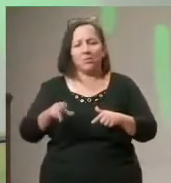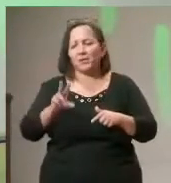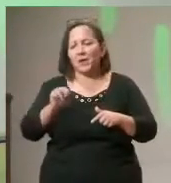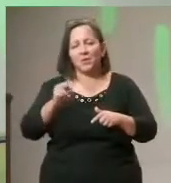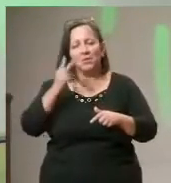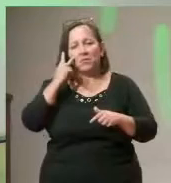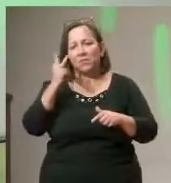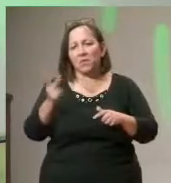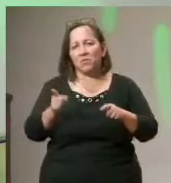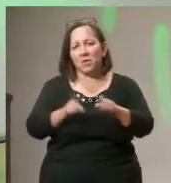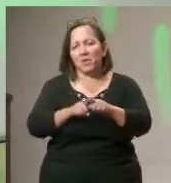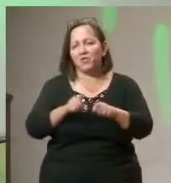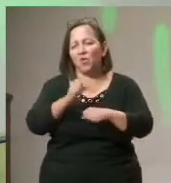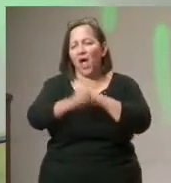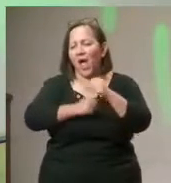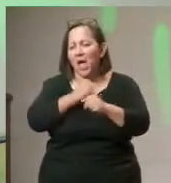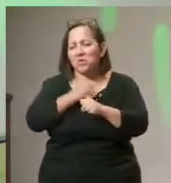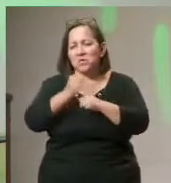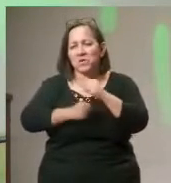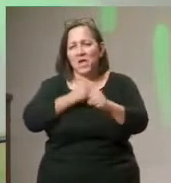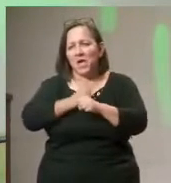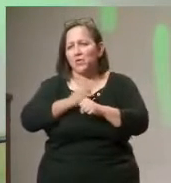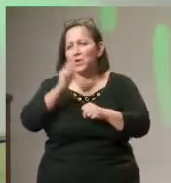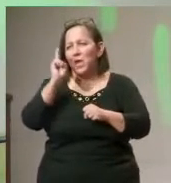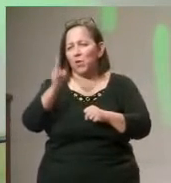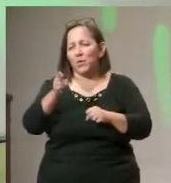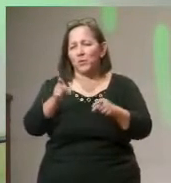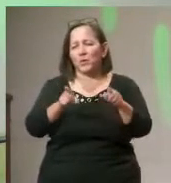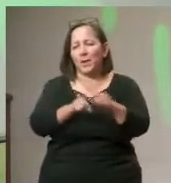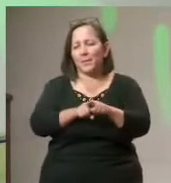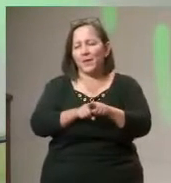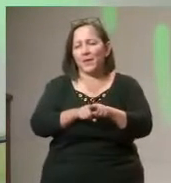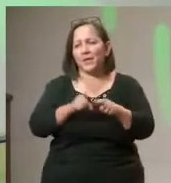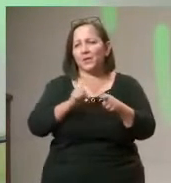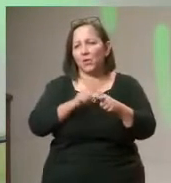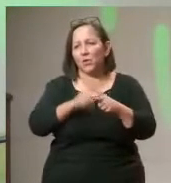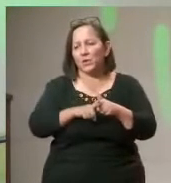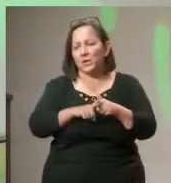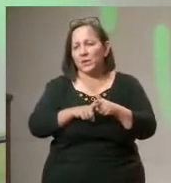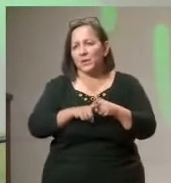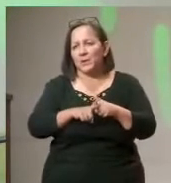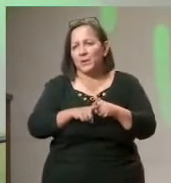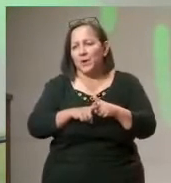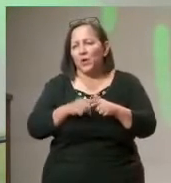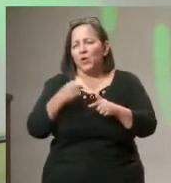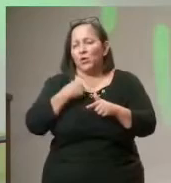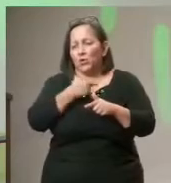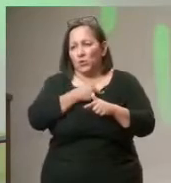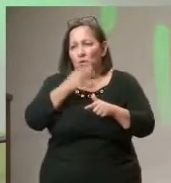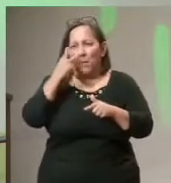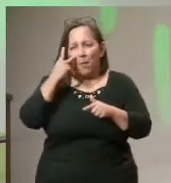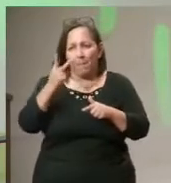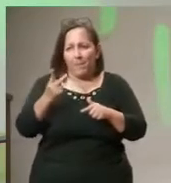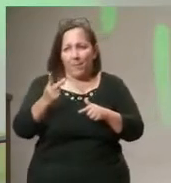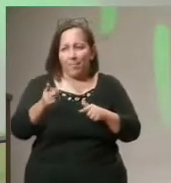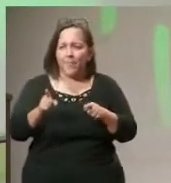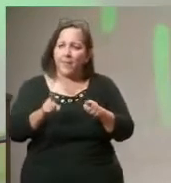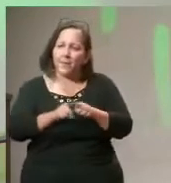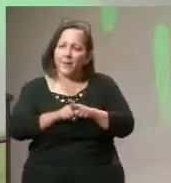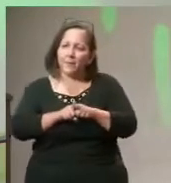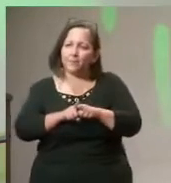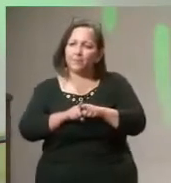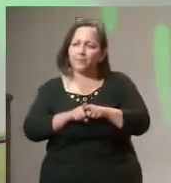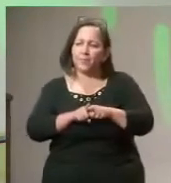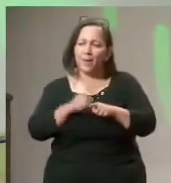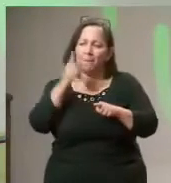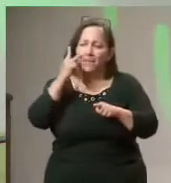son décadas de ver los ríos en ese estado. Entonces, nosotros hemos venido midiendo